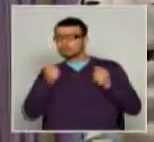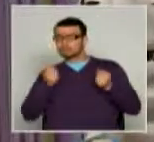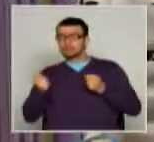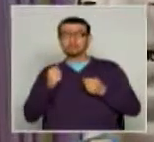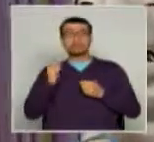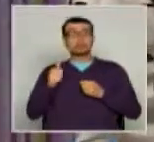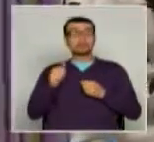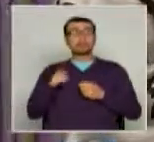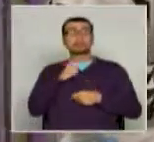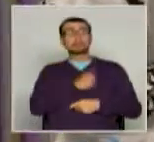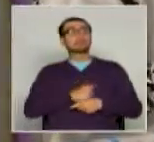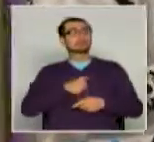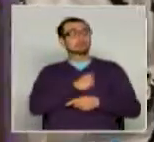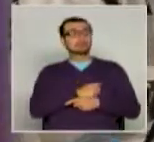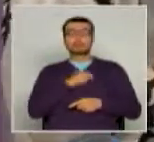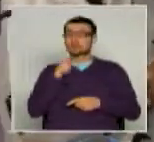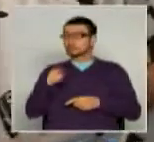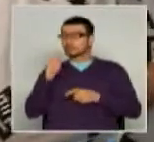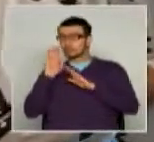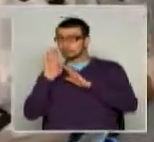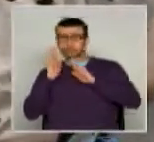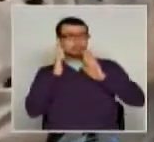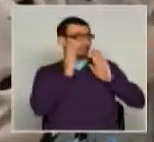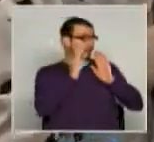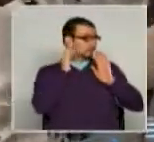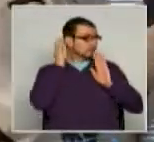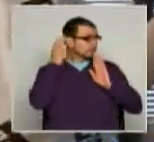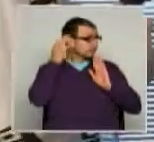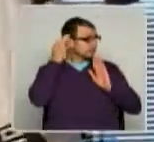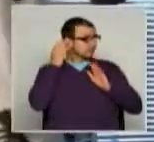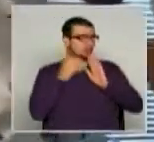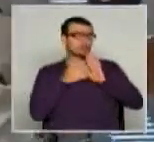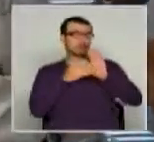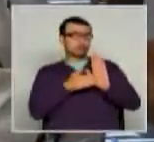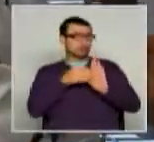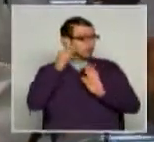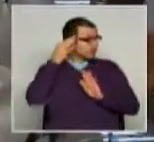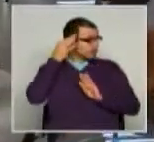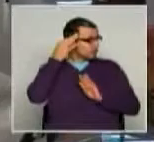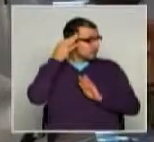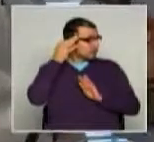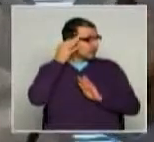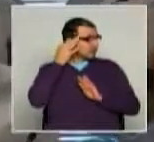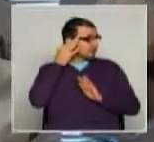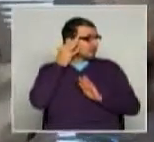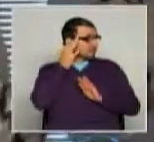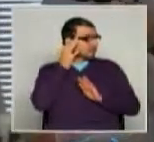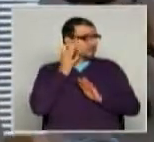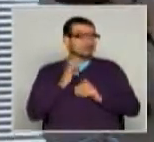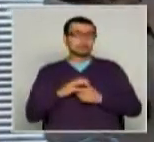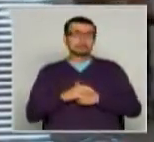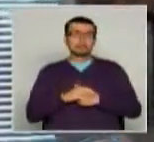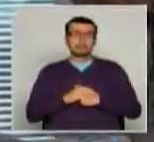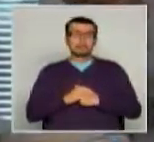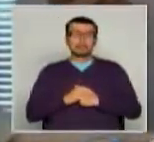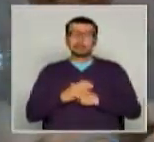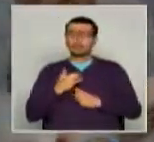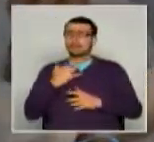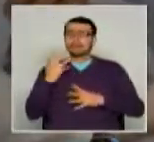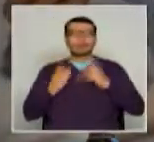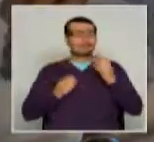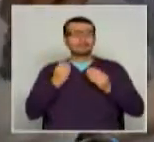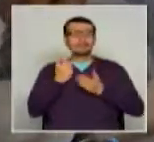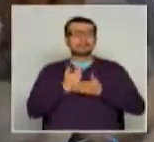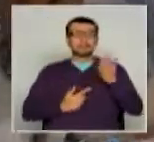mirar hacia el lado izquierdo, eso es, para poder exponer un poco esa oreja. Y lo que vamos a hacer es que vamos